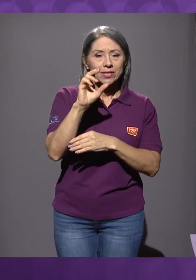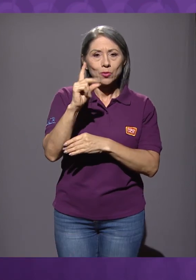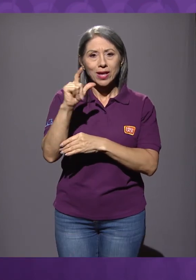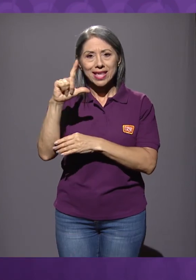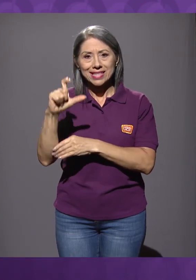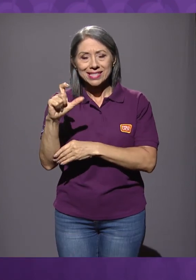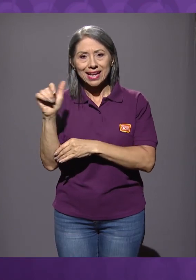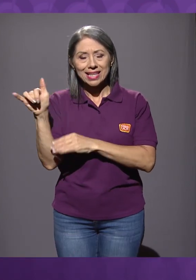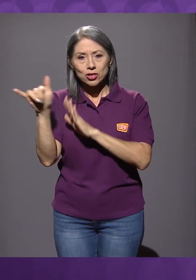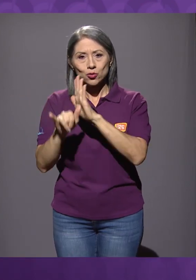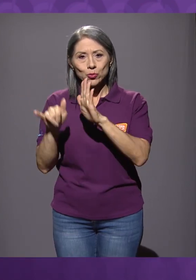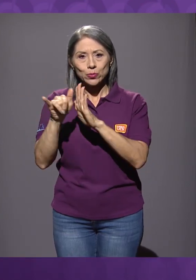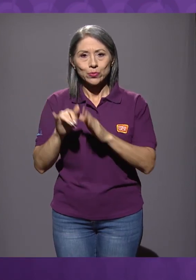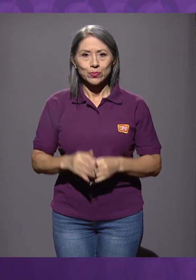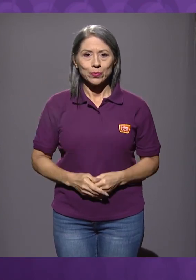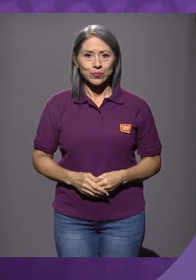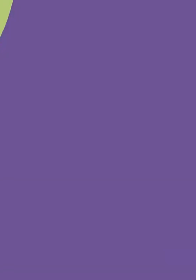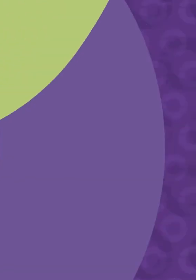YouTube.